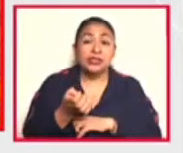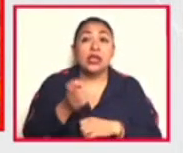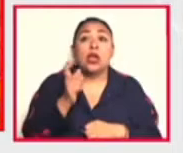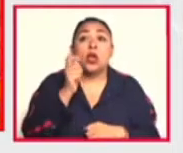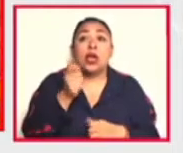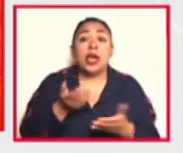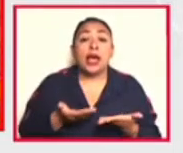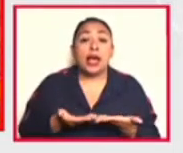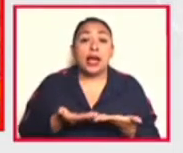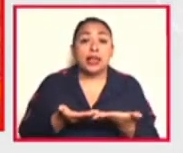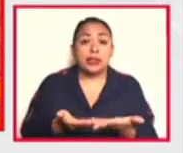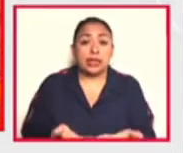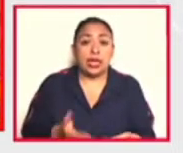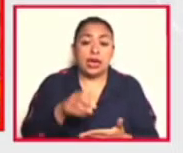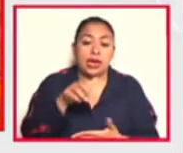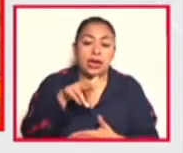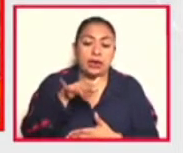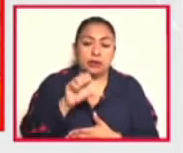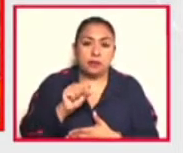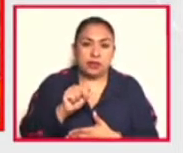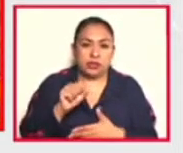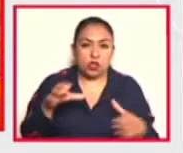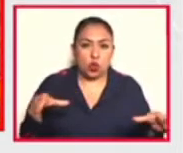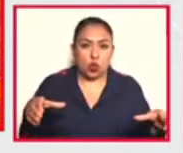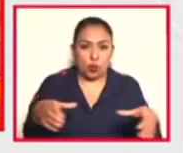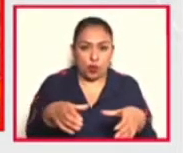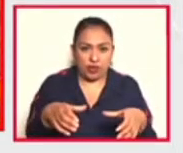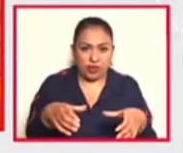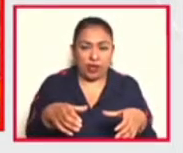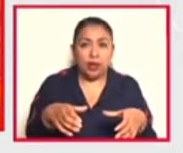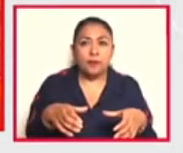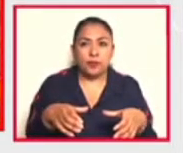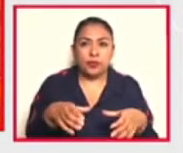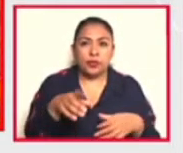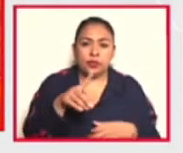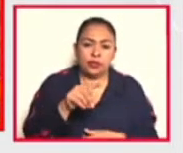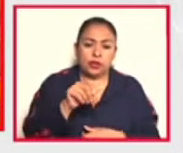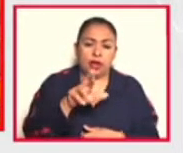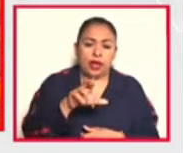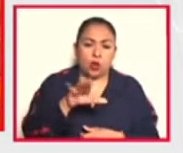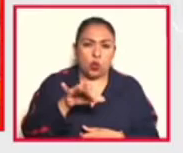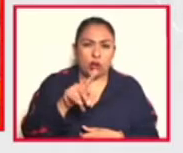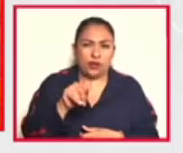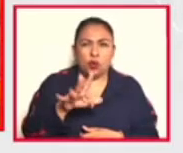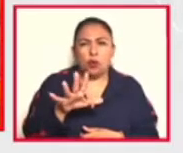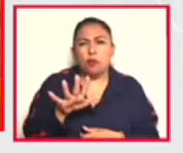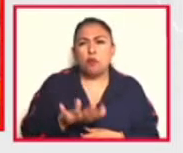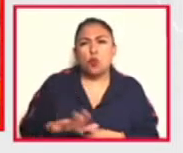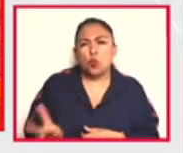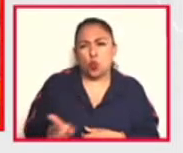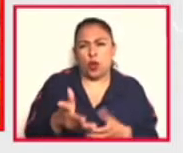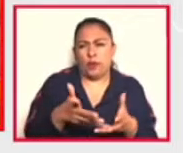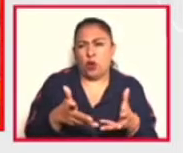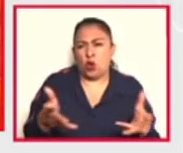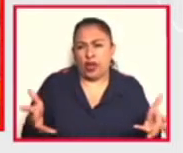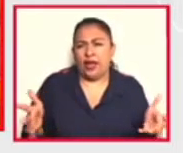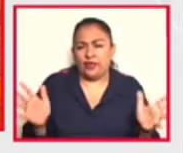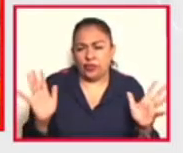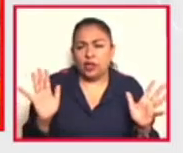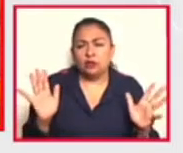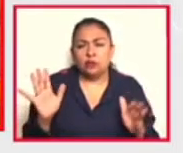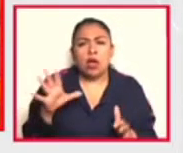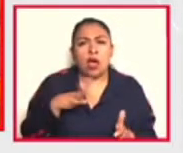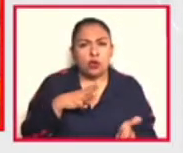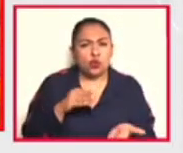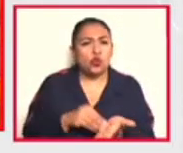de ánimas de la comunidad. En Tarecuato es una población grande y donde todavía